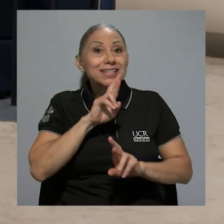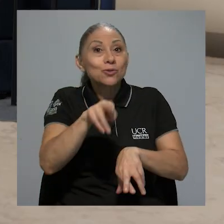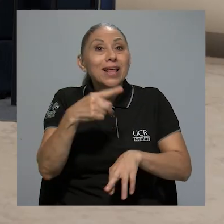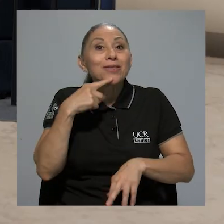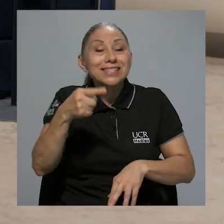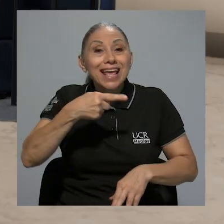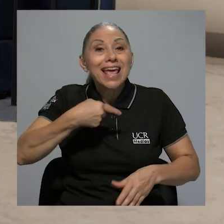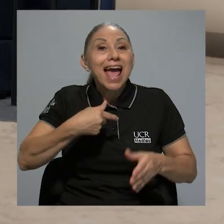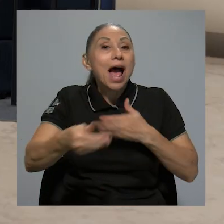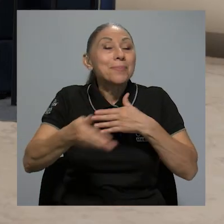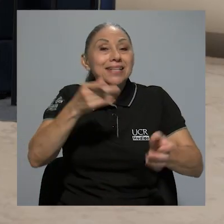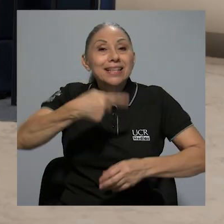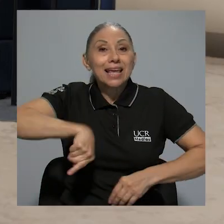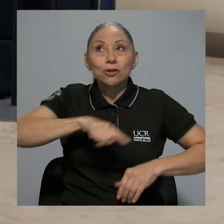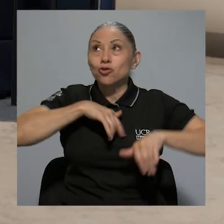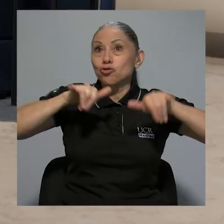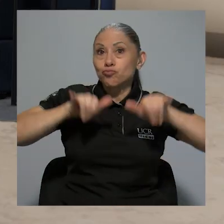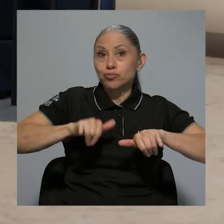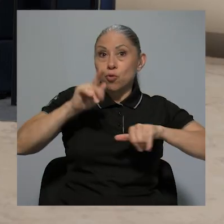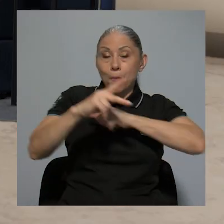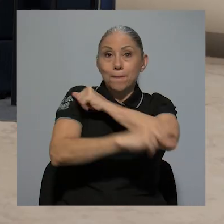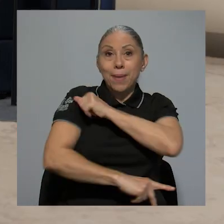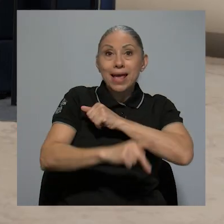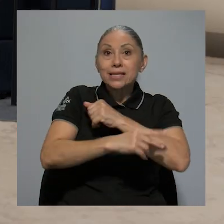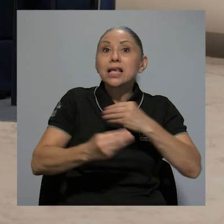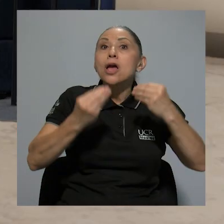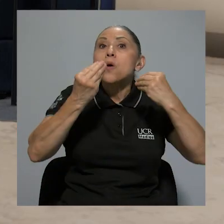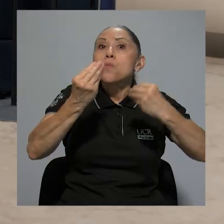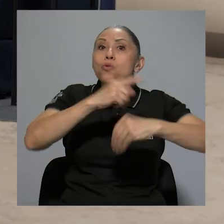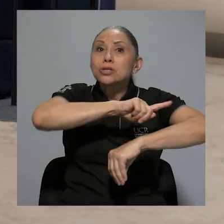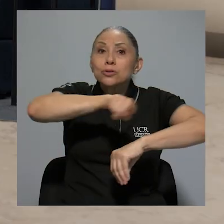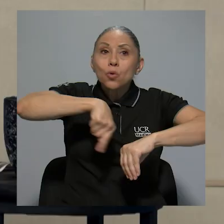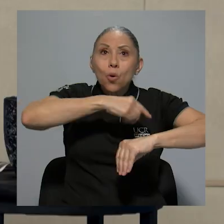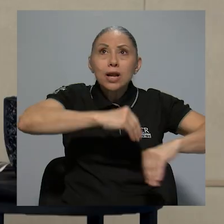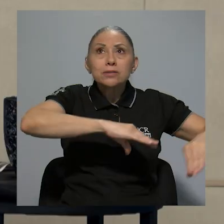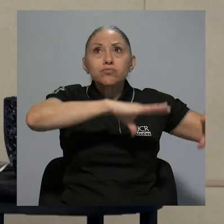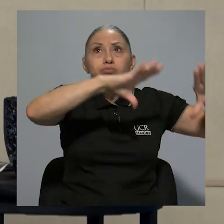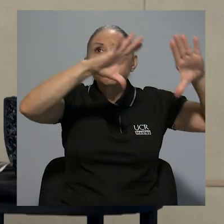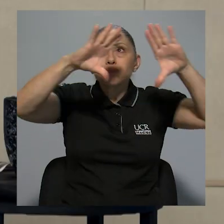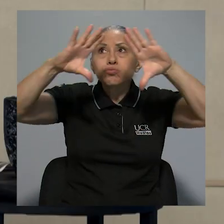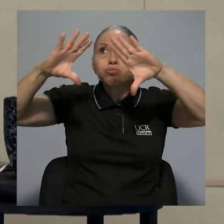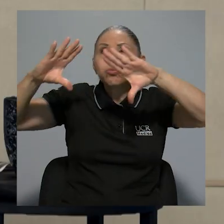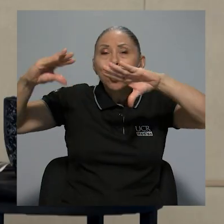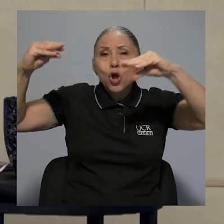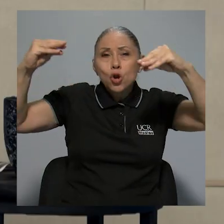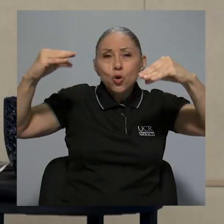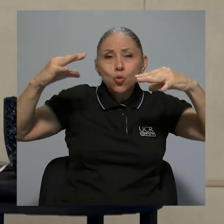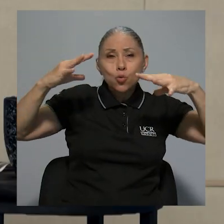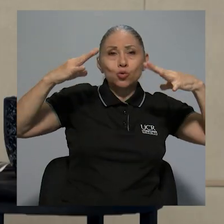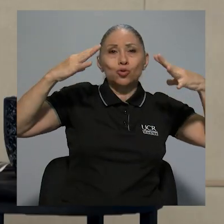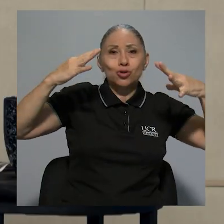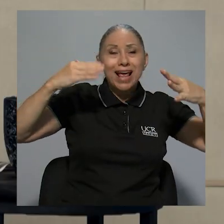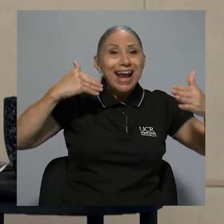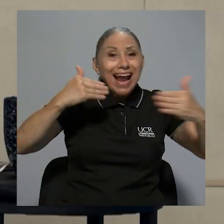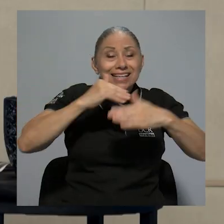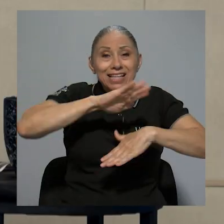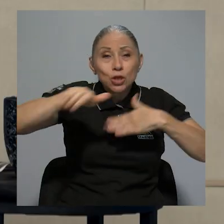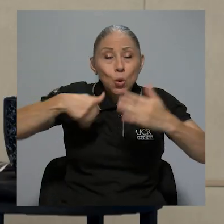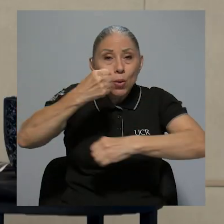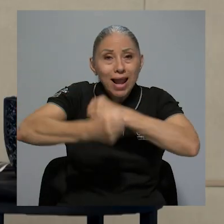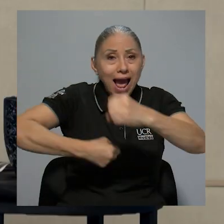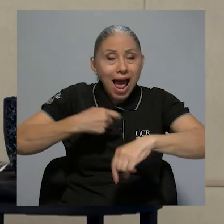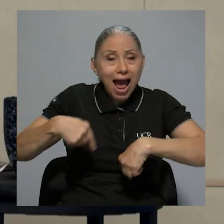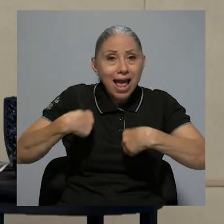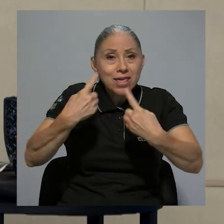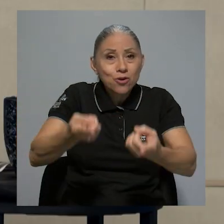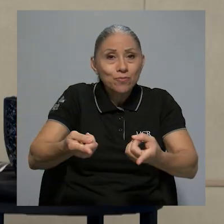de que estamos en un país con mucha luz y que tenemos una luz durante casi 12 horas en todo el año, ¿verdad?